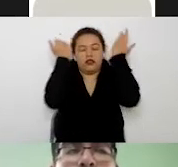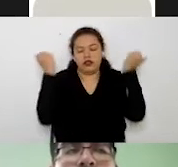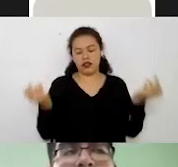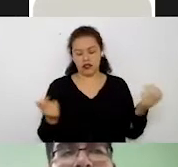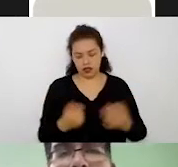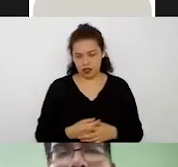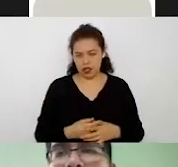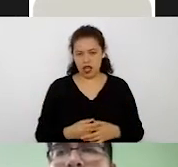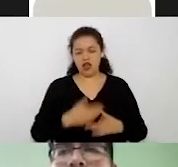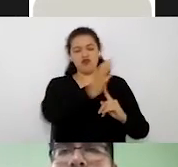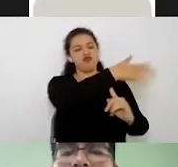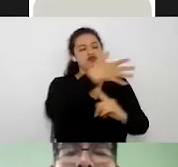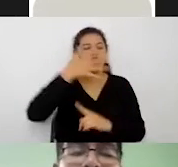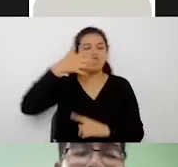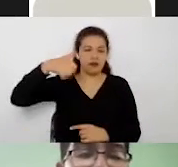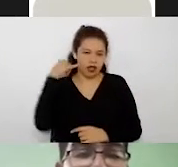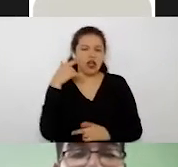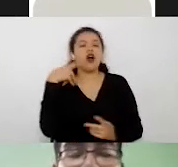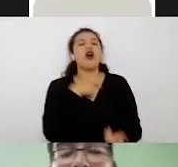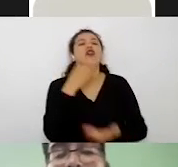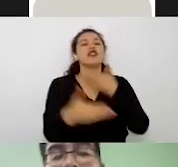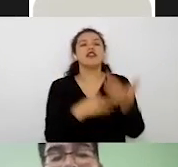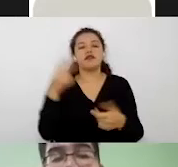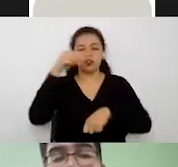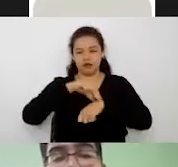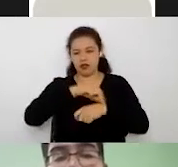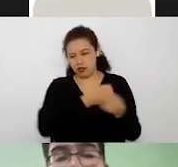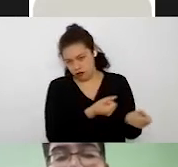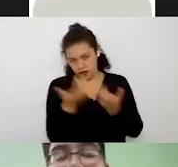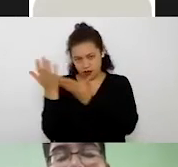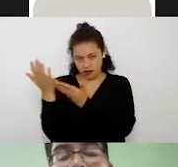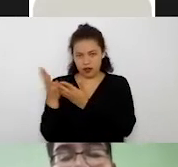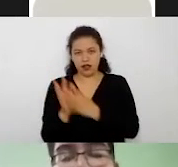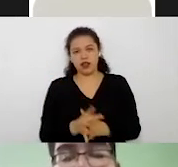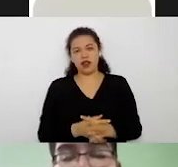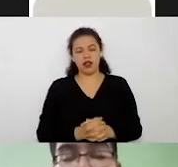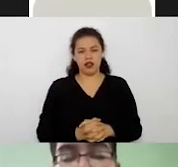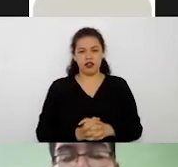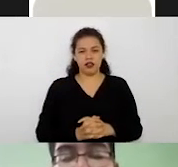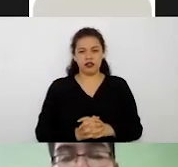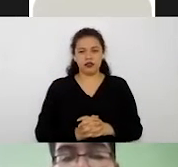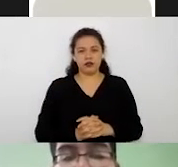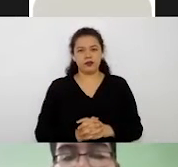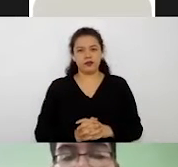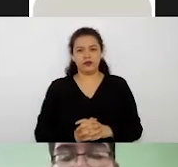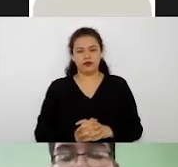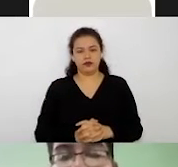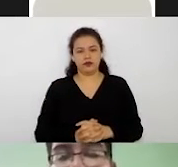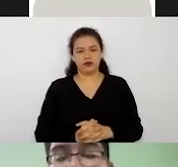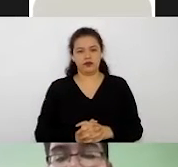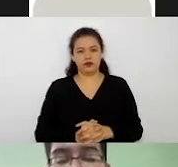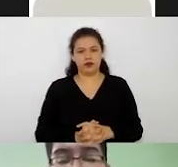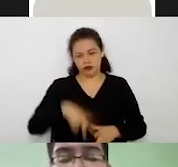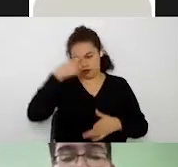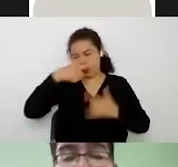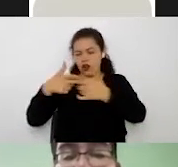alguna ambulancia o trasladarlo al servicio médico, eh, lo que conlleva el pertenecer a la